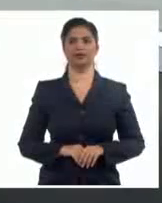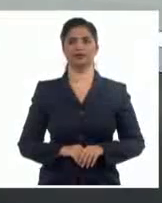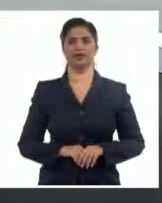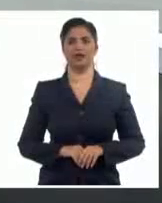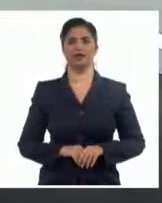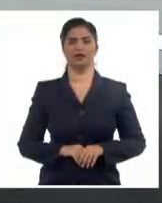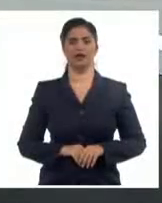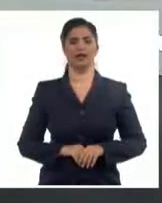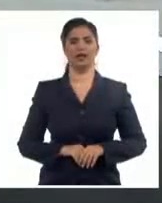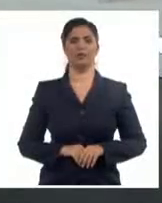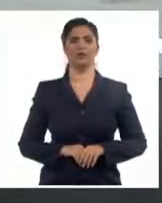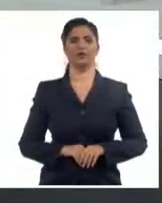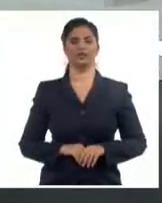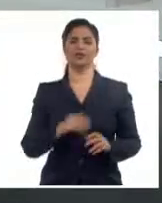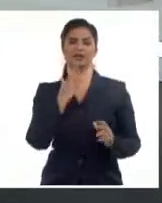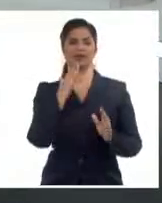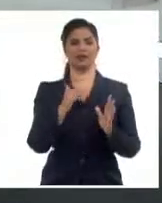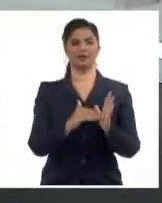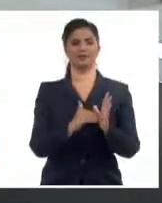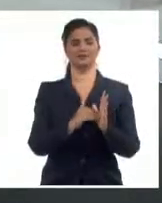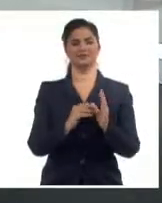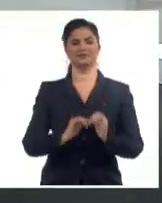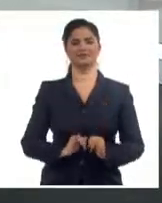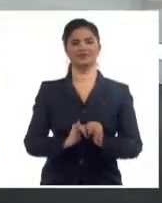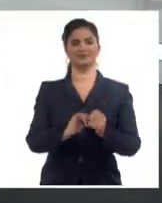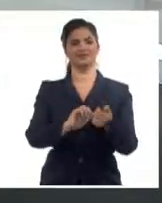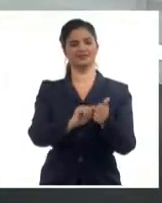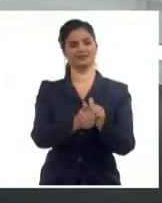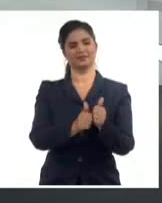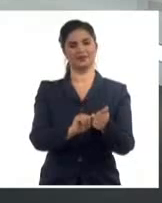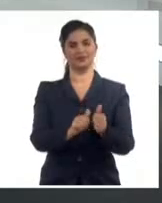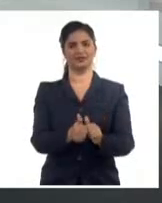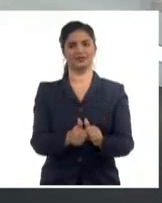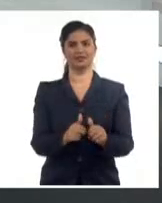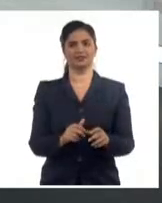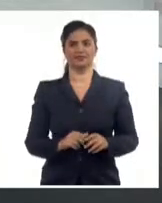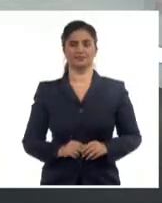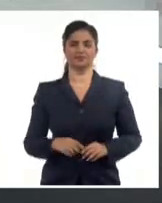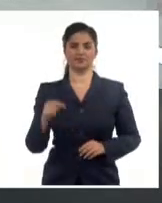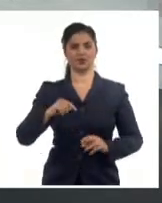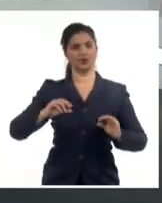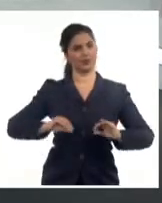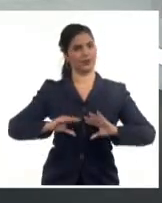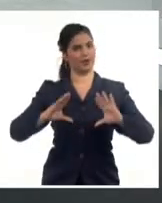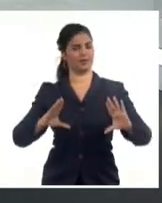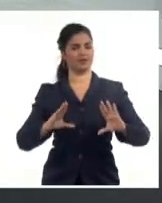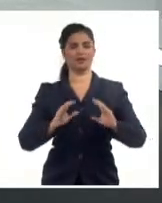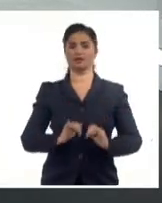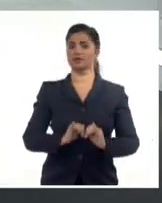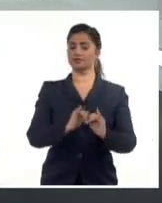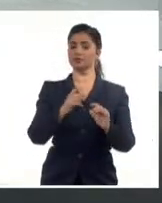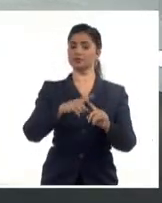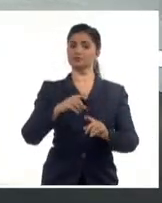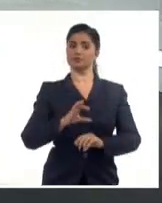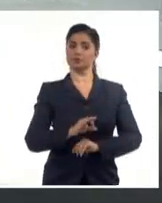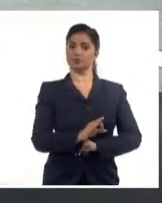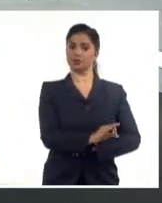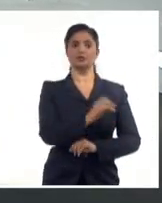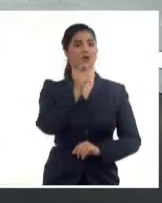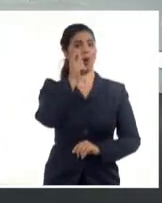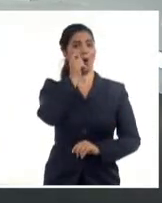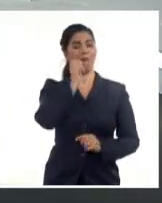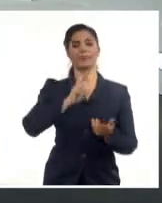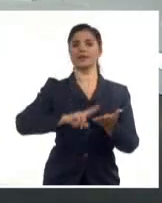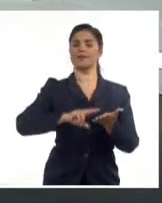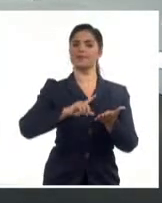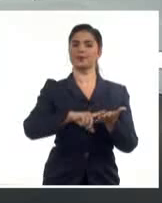Muy buenas tardes, ya iniciamos los deportes al mediodía. Esta mañana en su cuenta en X, Roberto Morales Ojeda, miembro del